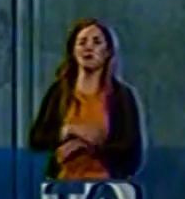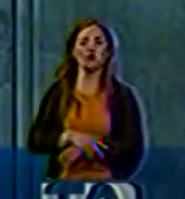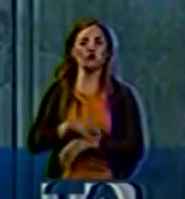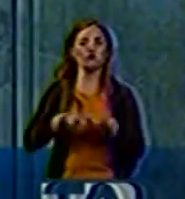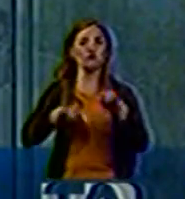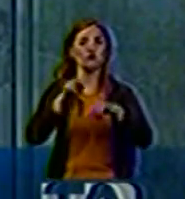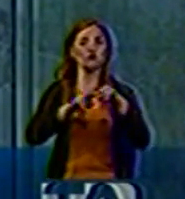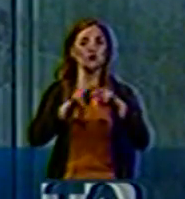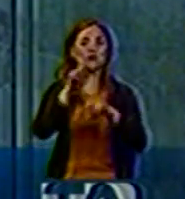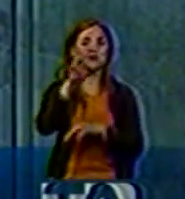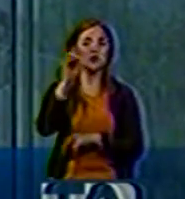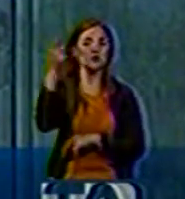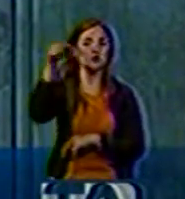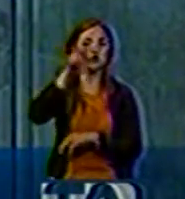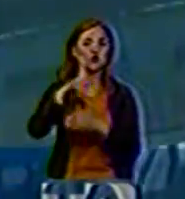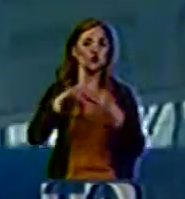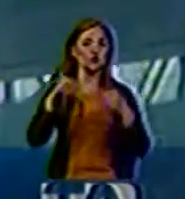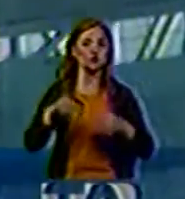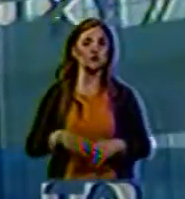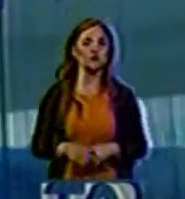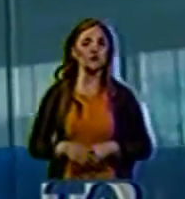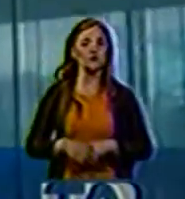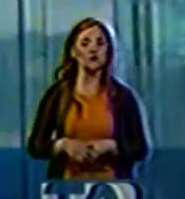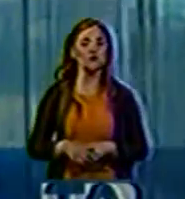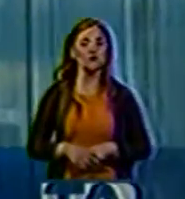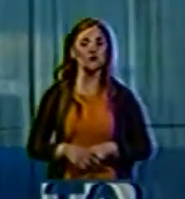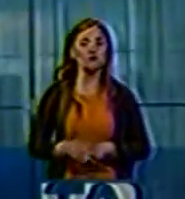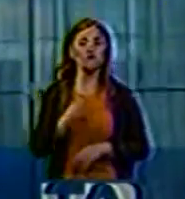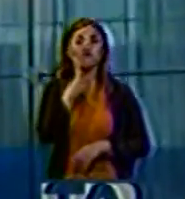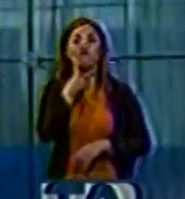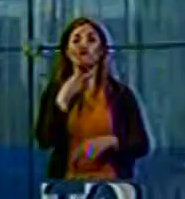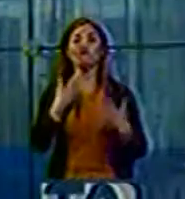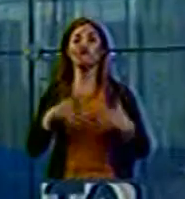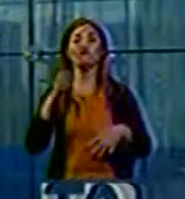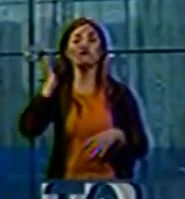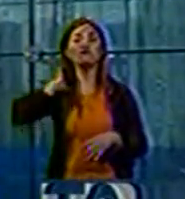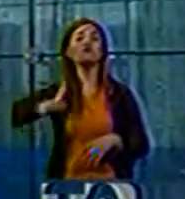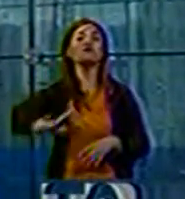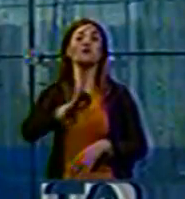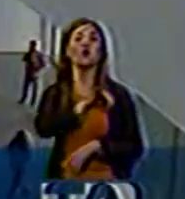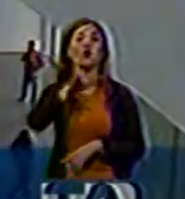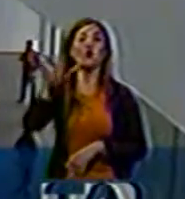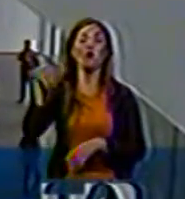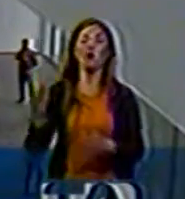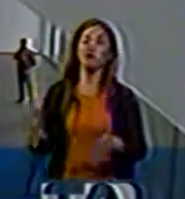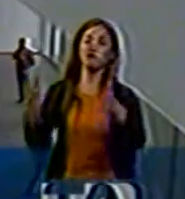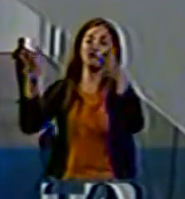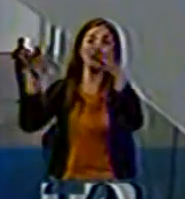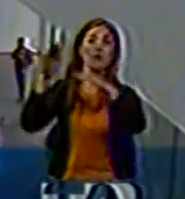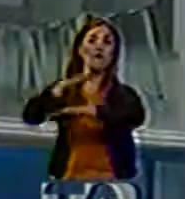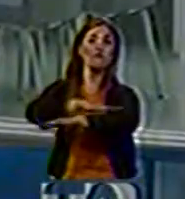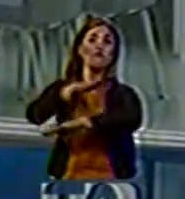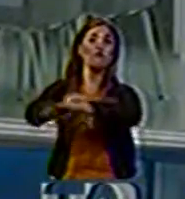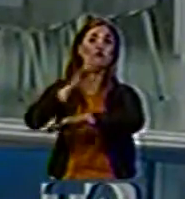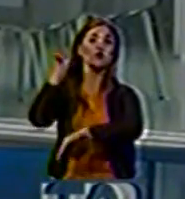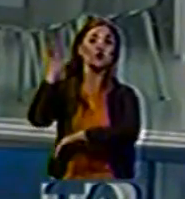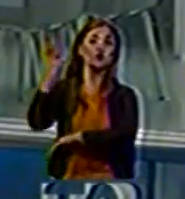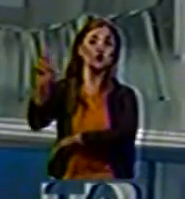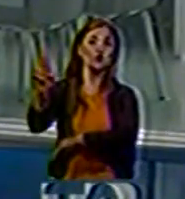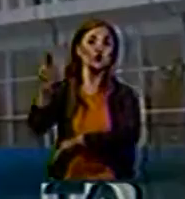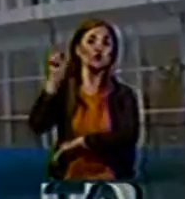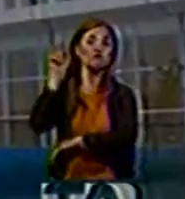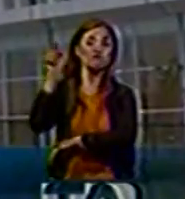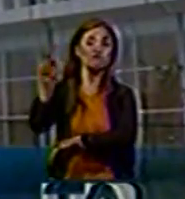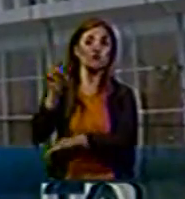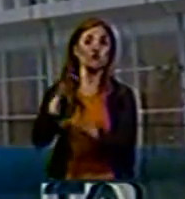que bordea los 100 millones de dólares. Pero los sustos que aquí pasan también suceden en su gemela plataforma del sur,